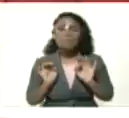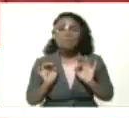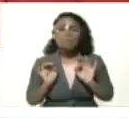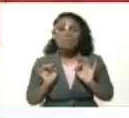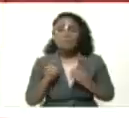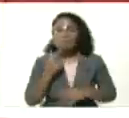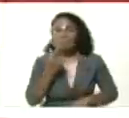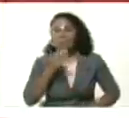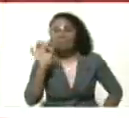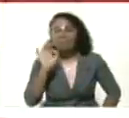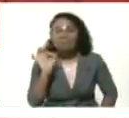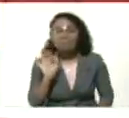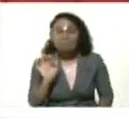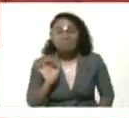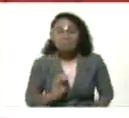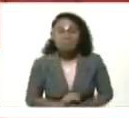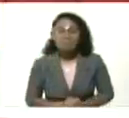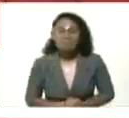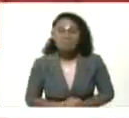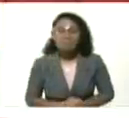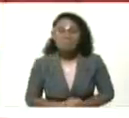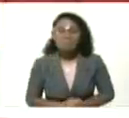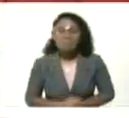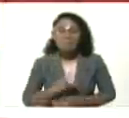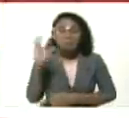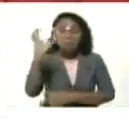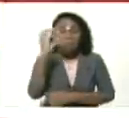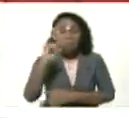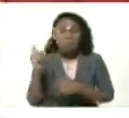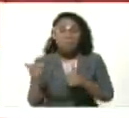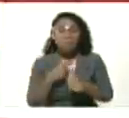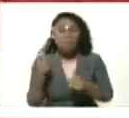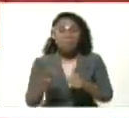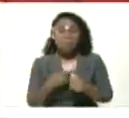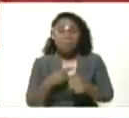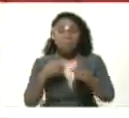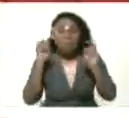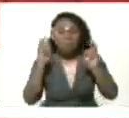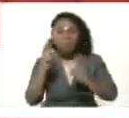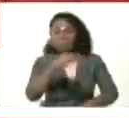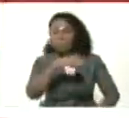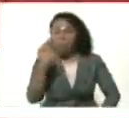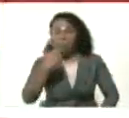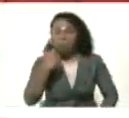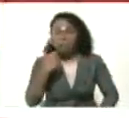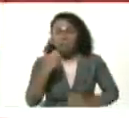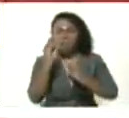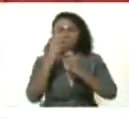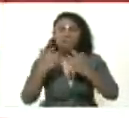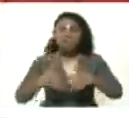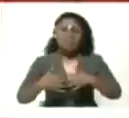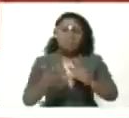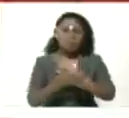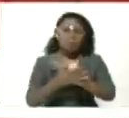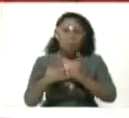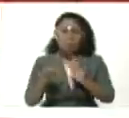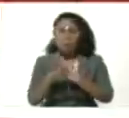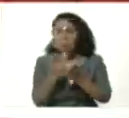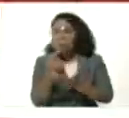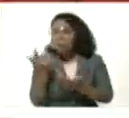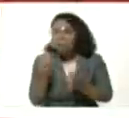No dicen nada. Es Colombia la principal productora de drogas del mundo y el mundo no dice